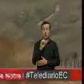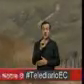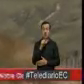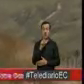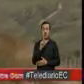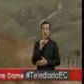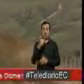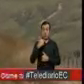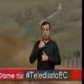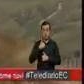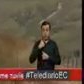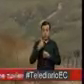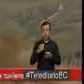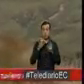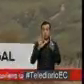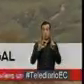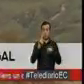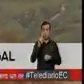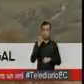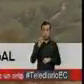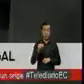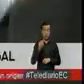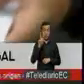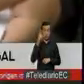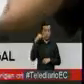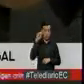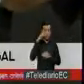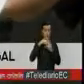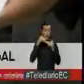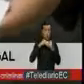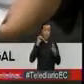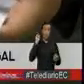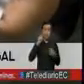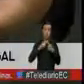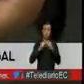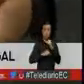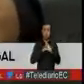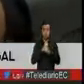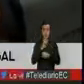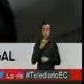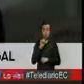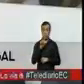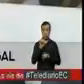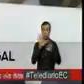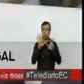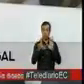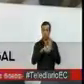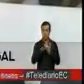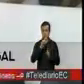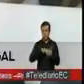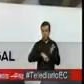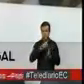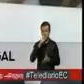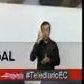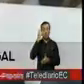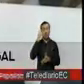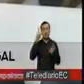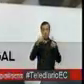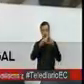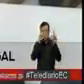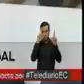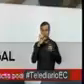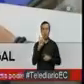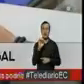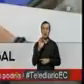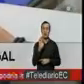Canadá, 61.2 millones de dólares hasta el 2018. Esa inversión debe tener seguridad jurídica, opinan desde la empresa INB